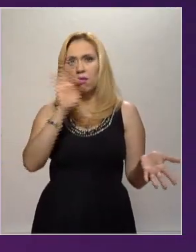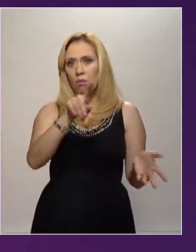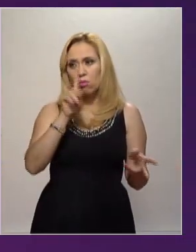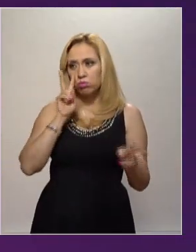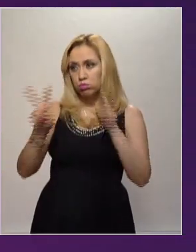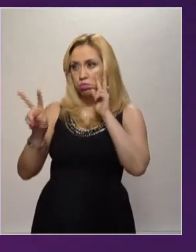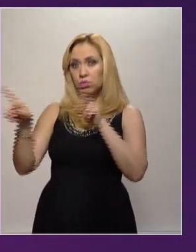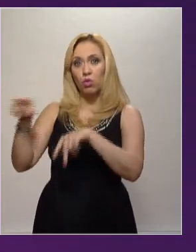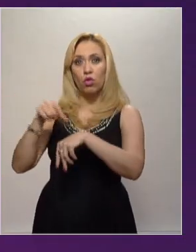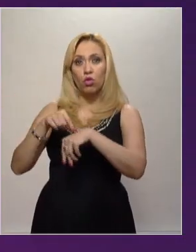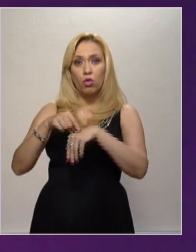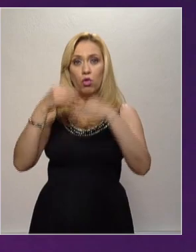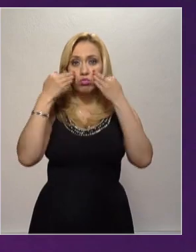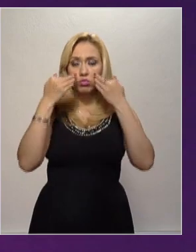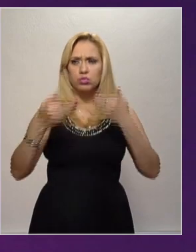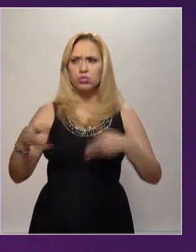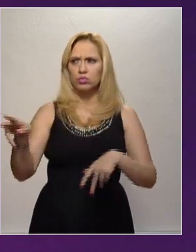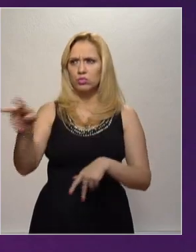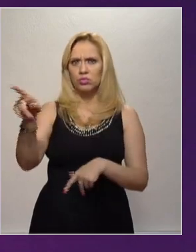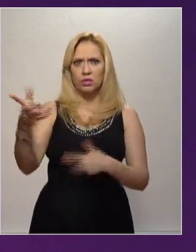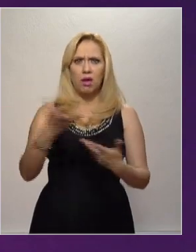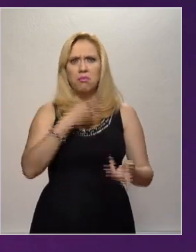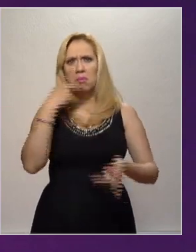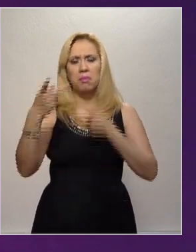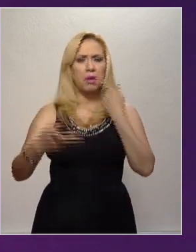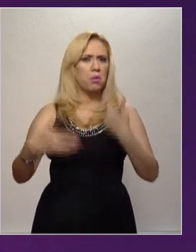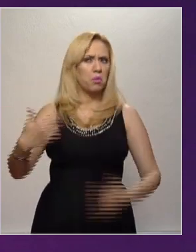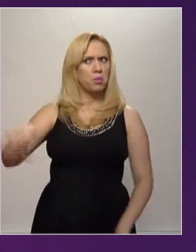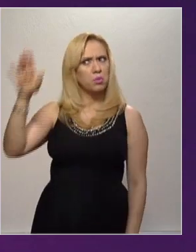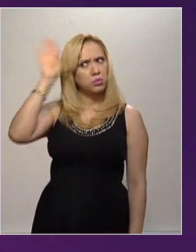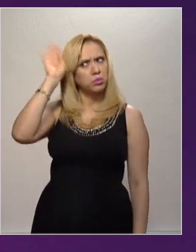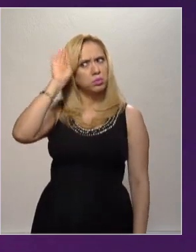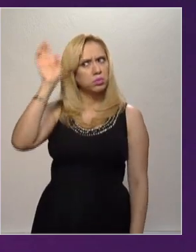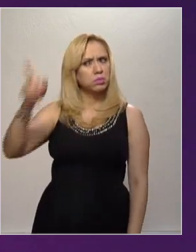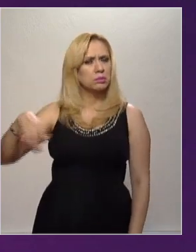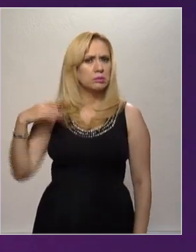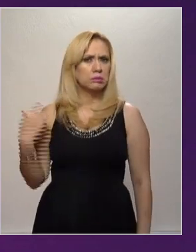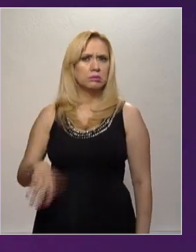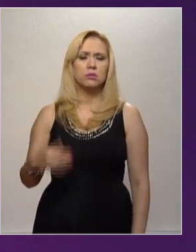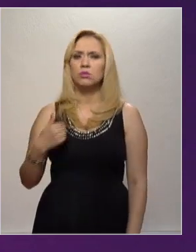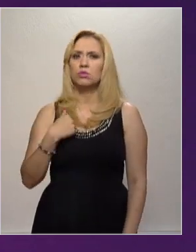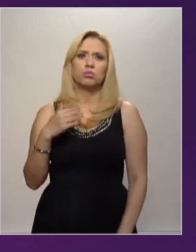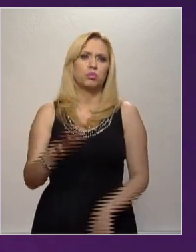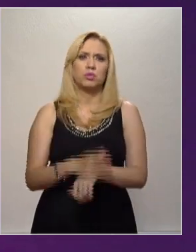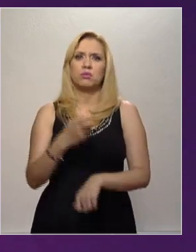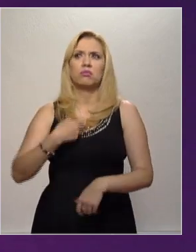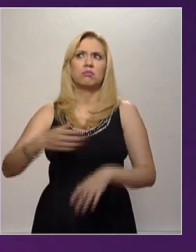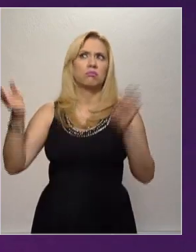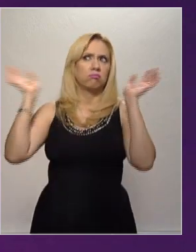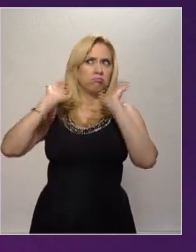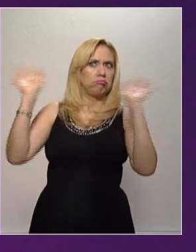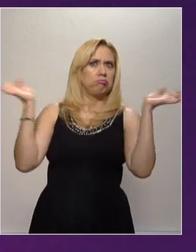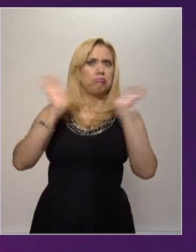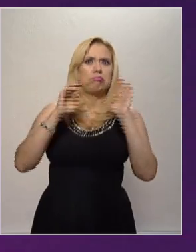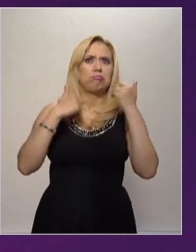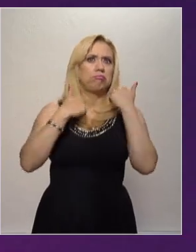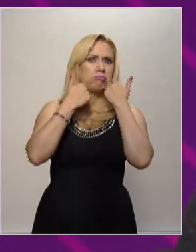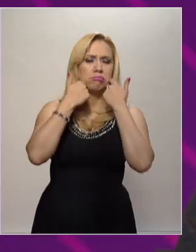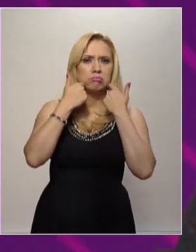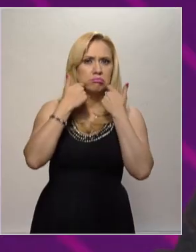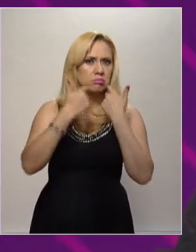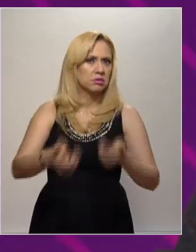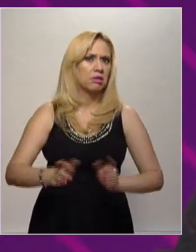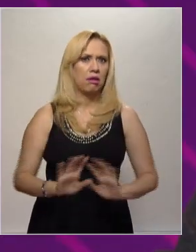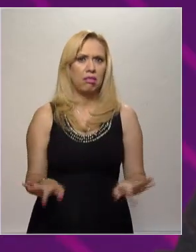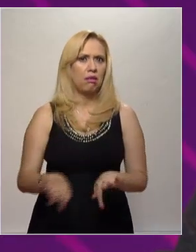testimonios de los médicos, es una barbaridad por lo que tienen que pasar. Yo por eso decidí que ya no quería ejercer la clínica. Claro. Porque sí es